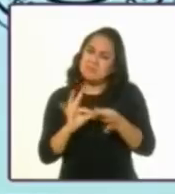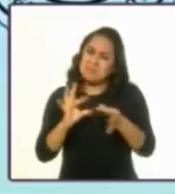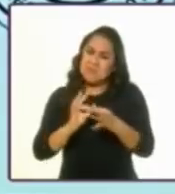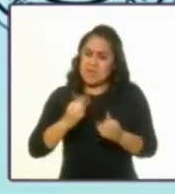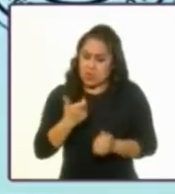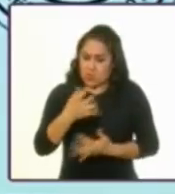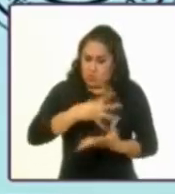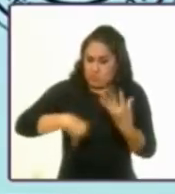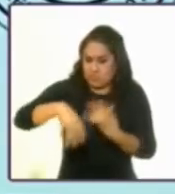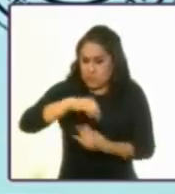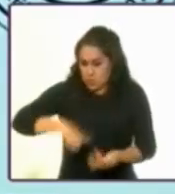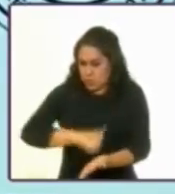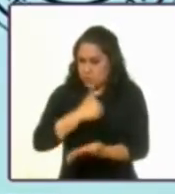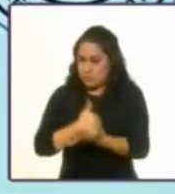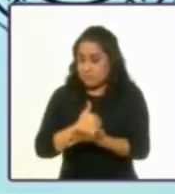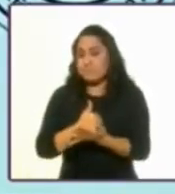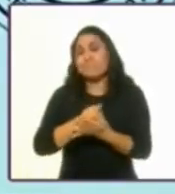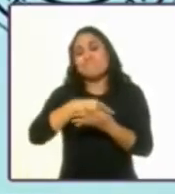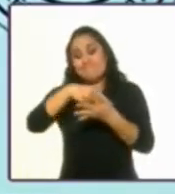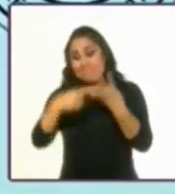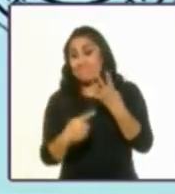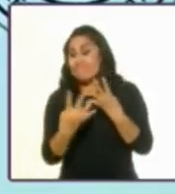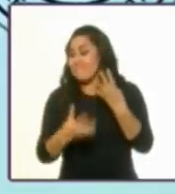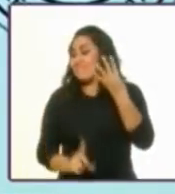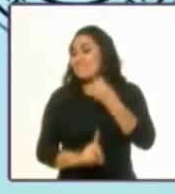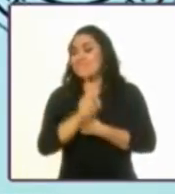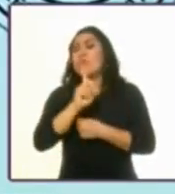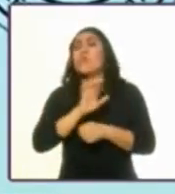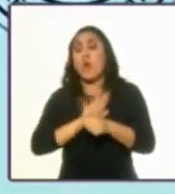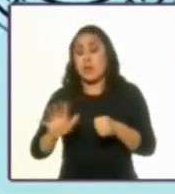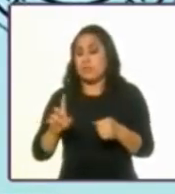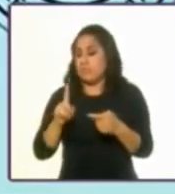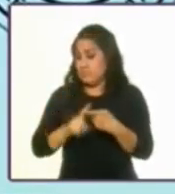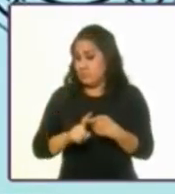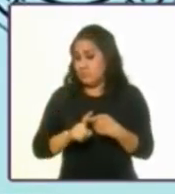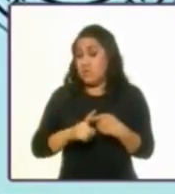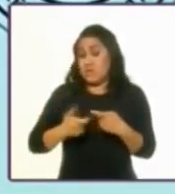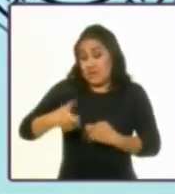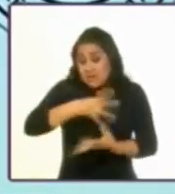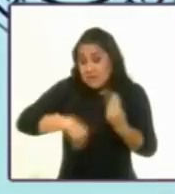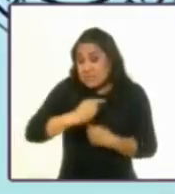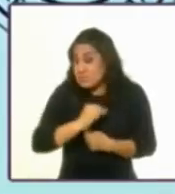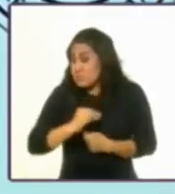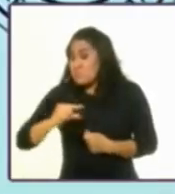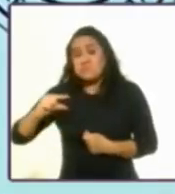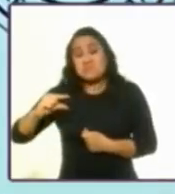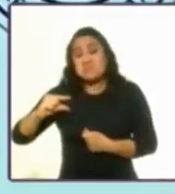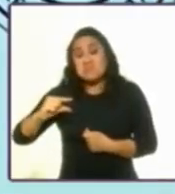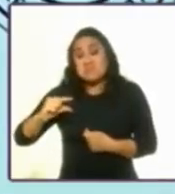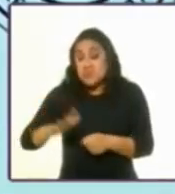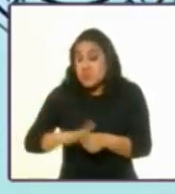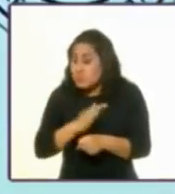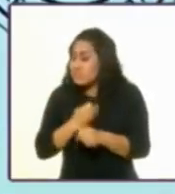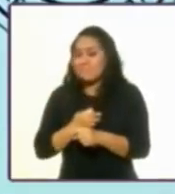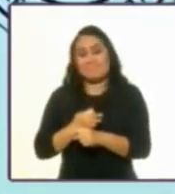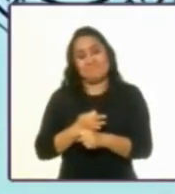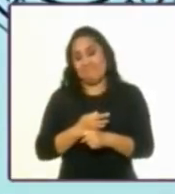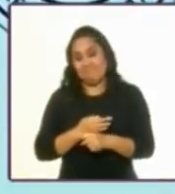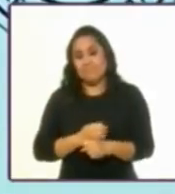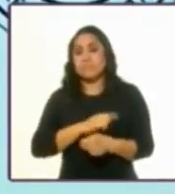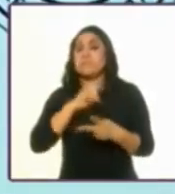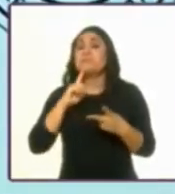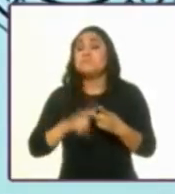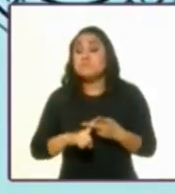tenemos que reconocer cuatro grandes problemas el primero no hemos crecido económicamente lo suficiente no hemos